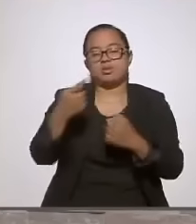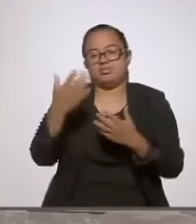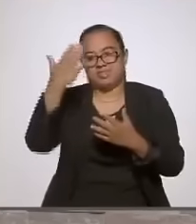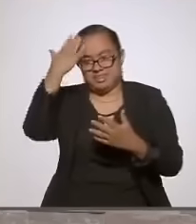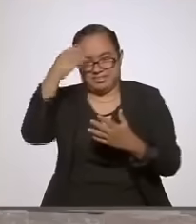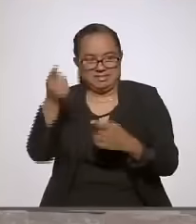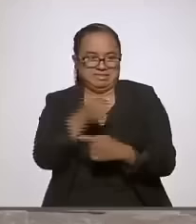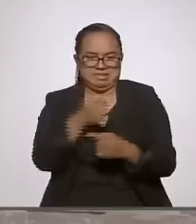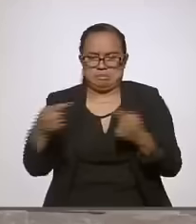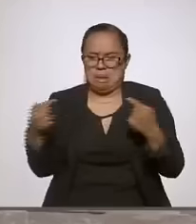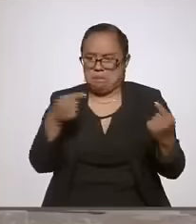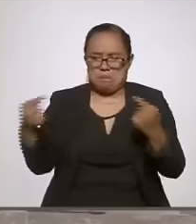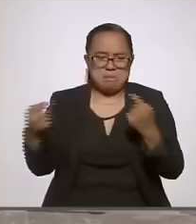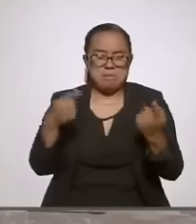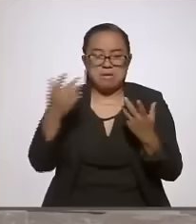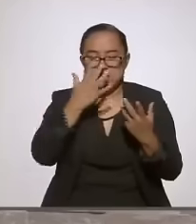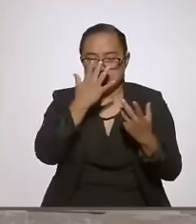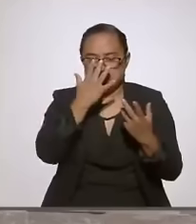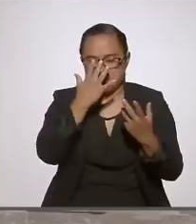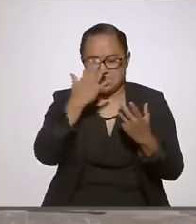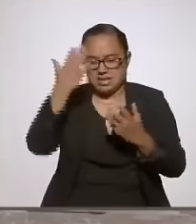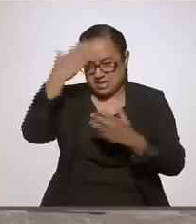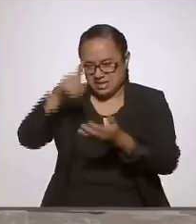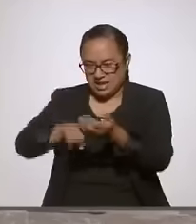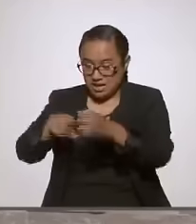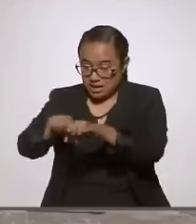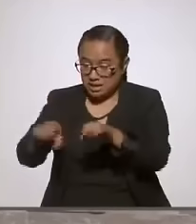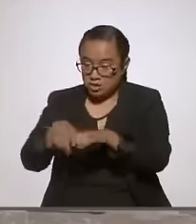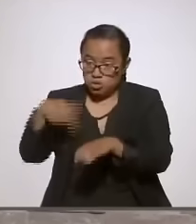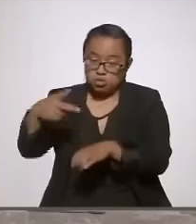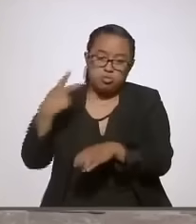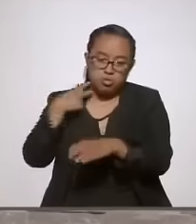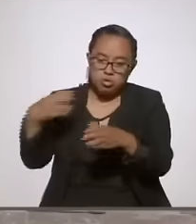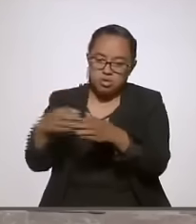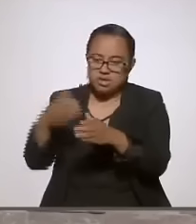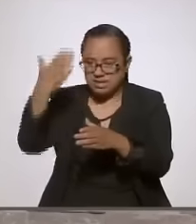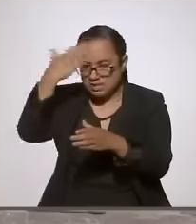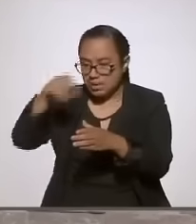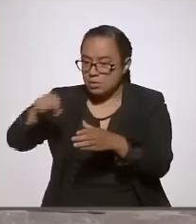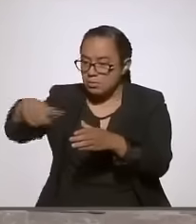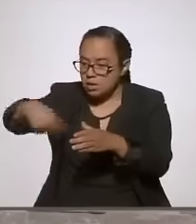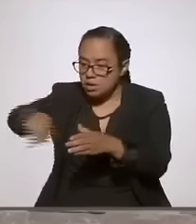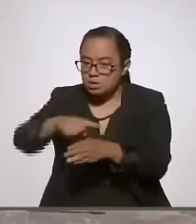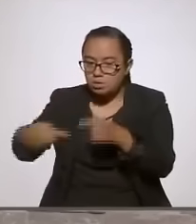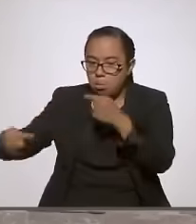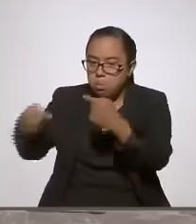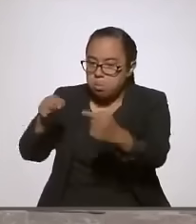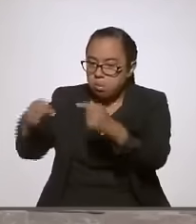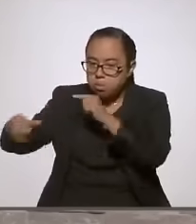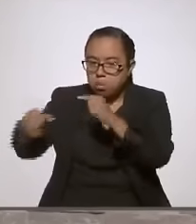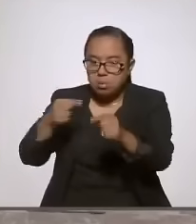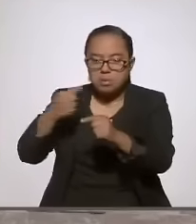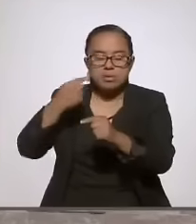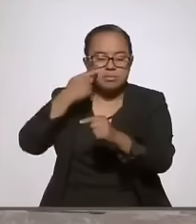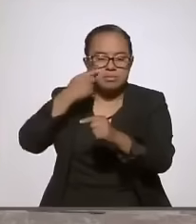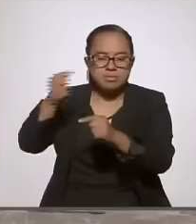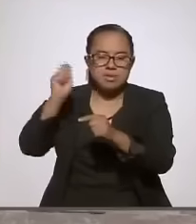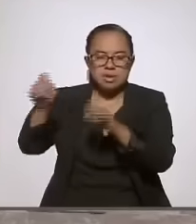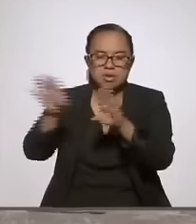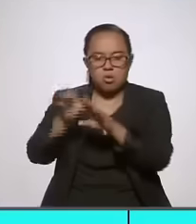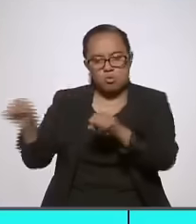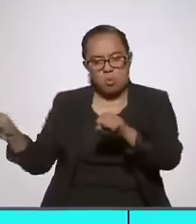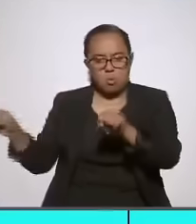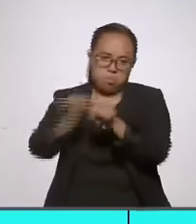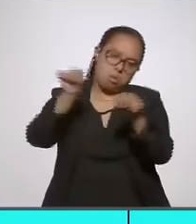como no hay desazón en los equipos de campaña de la señora Galvez, pues se pelean entre ellos bien nada más este encuentro de cabezazos.